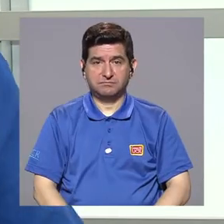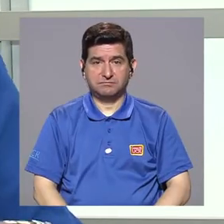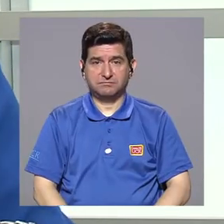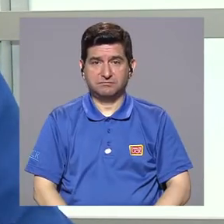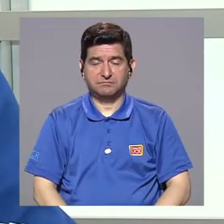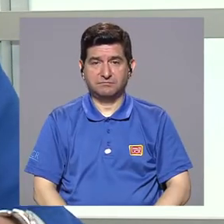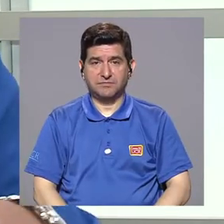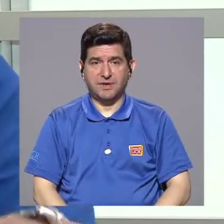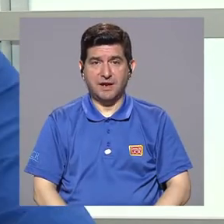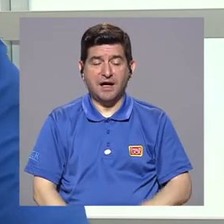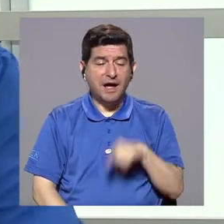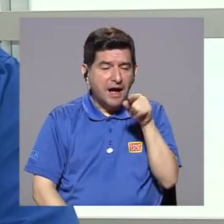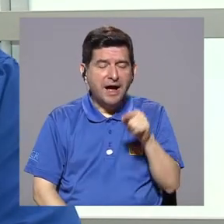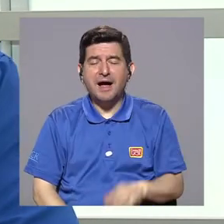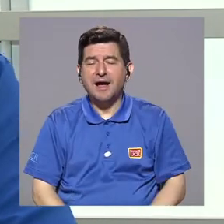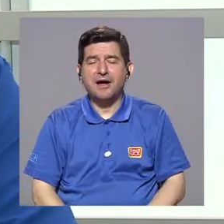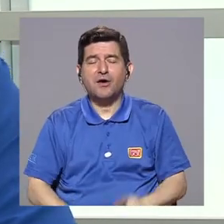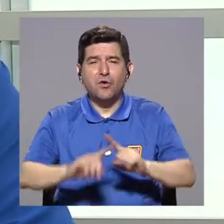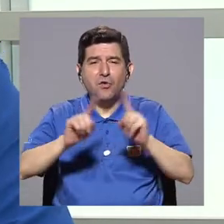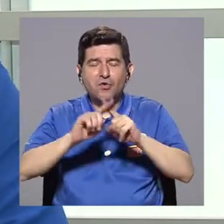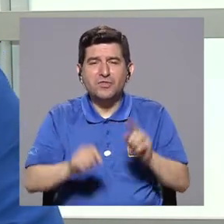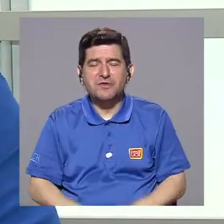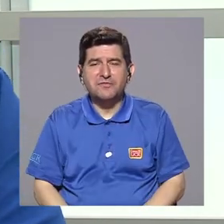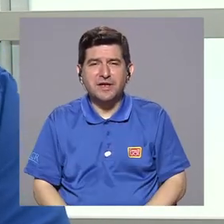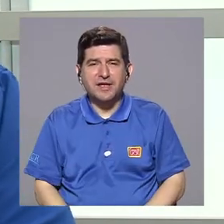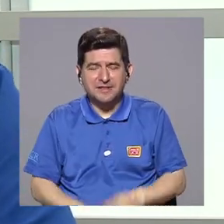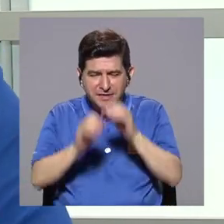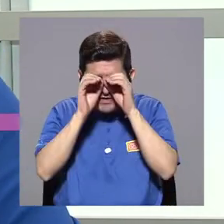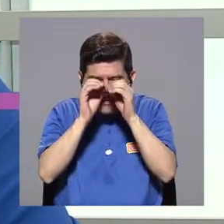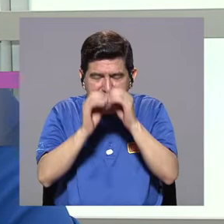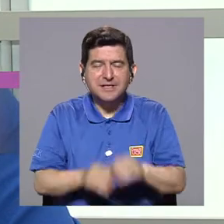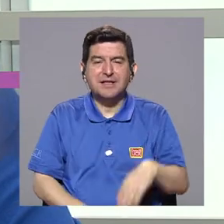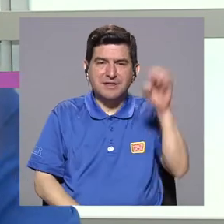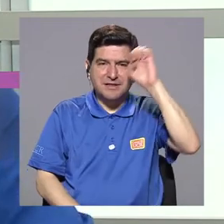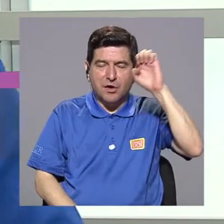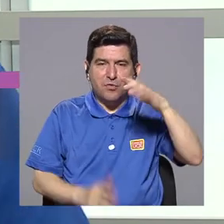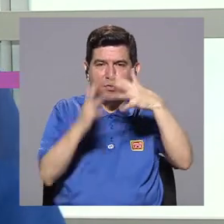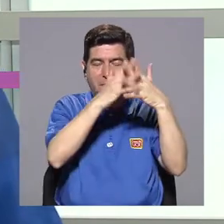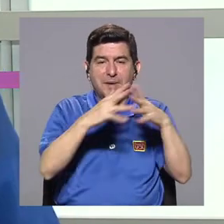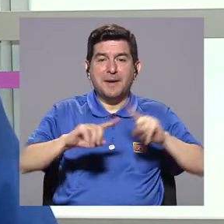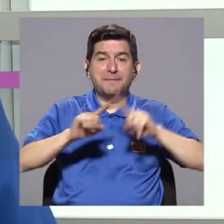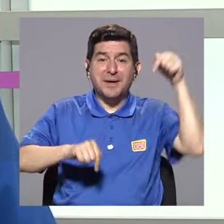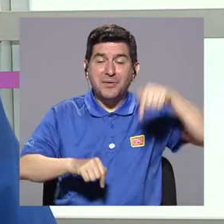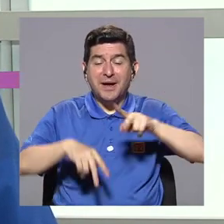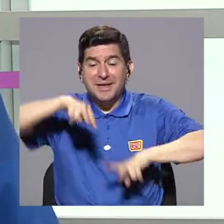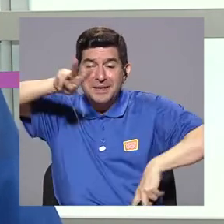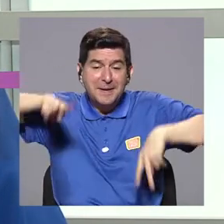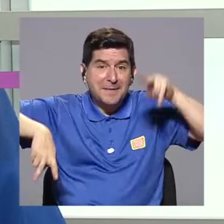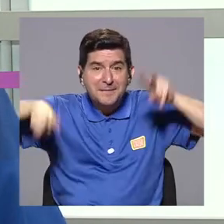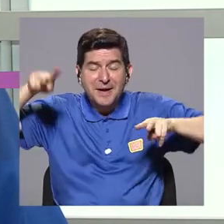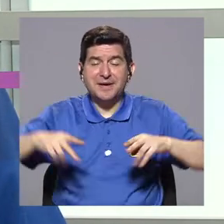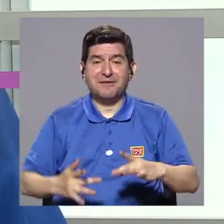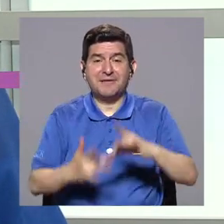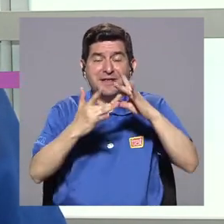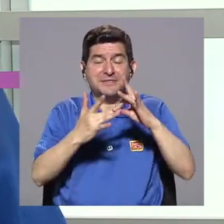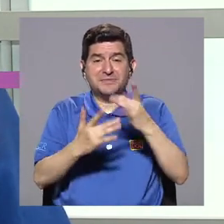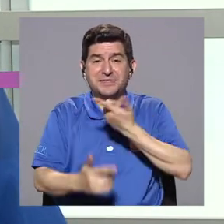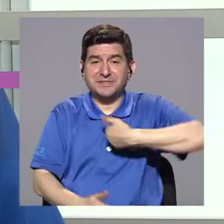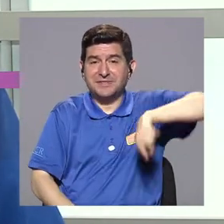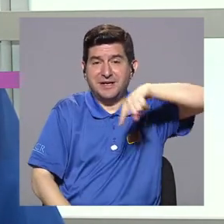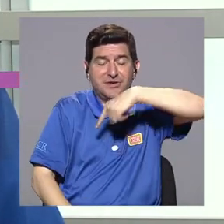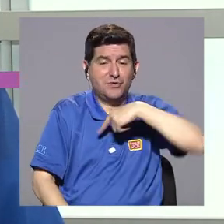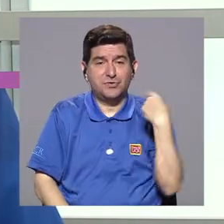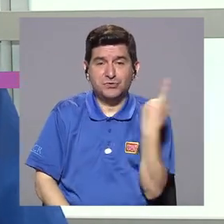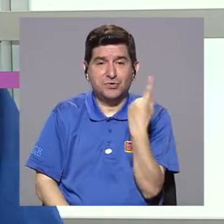Unidos. Y con los microorganismos que circulan en Europa o en Estados Unidos. Y resulta que aquí tenemos una variante única